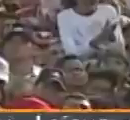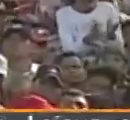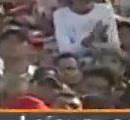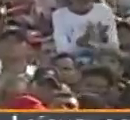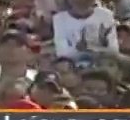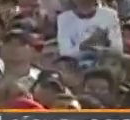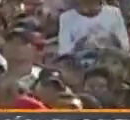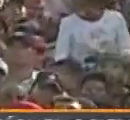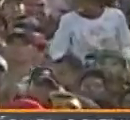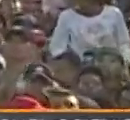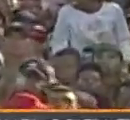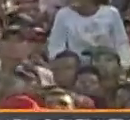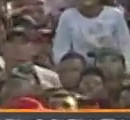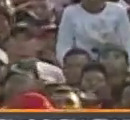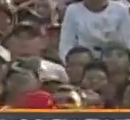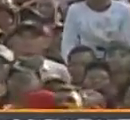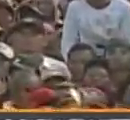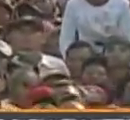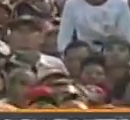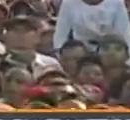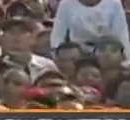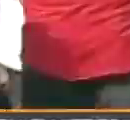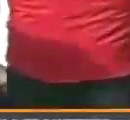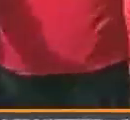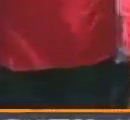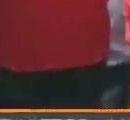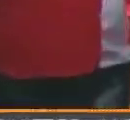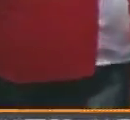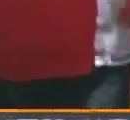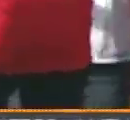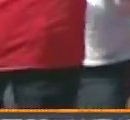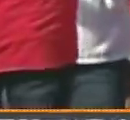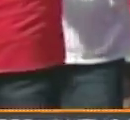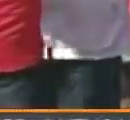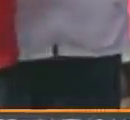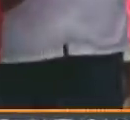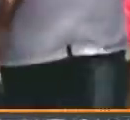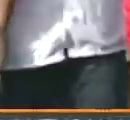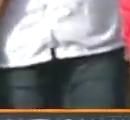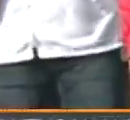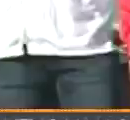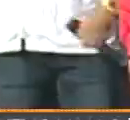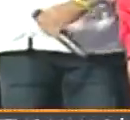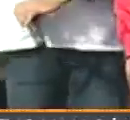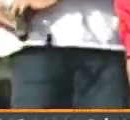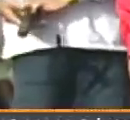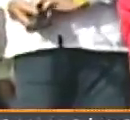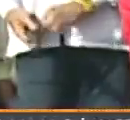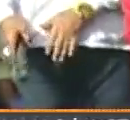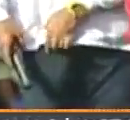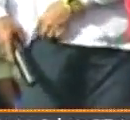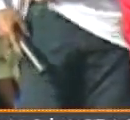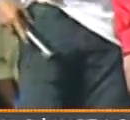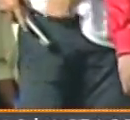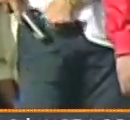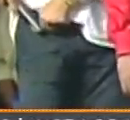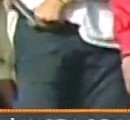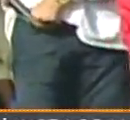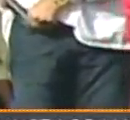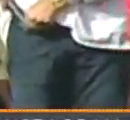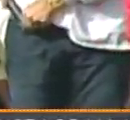¡Qué molleja! ¡Qué molleja